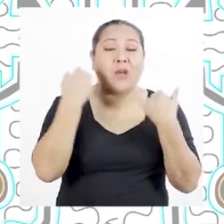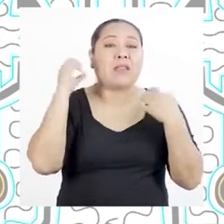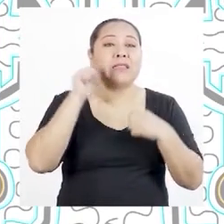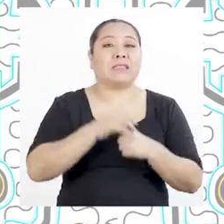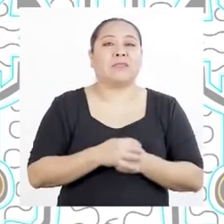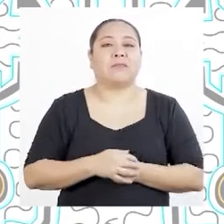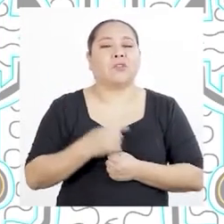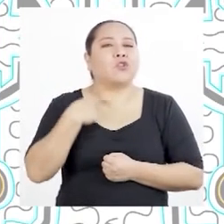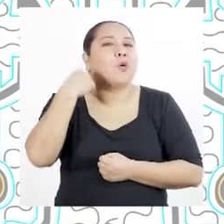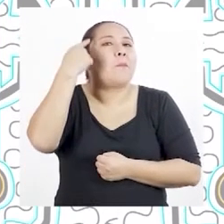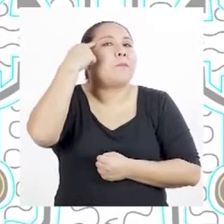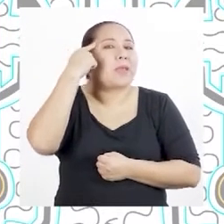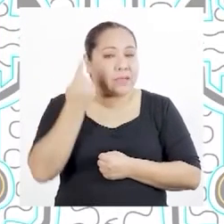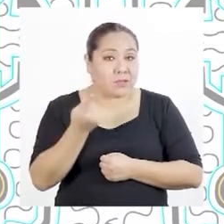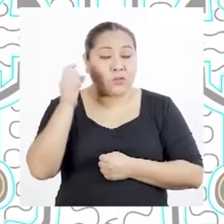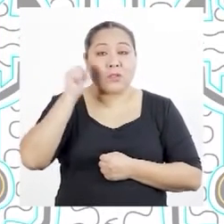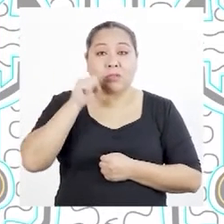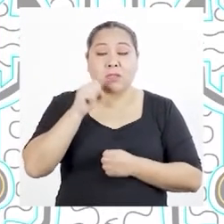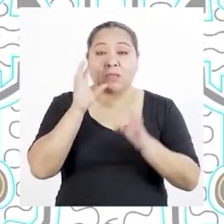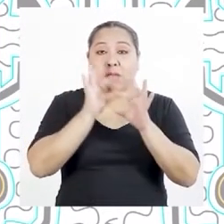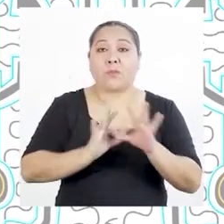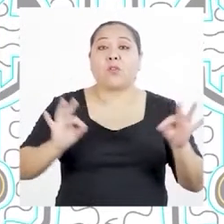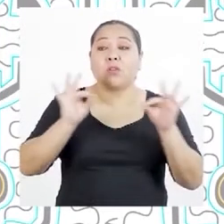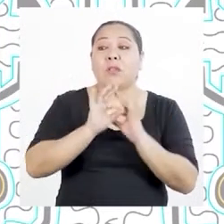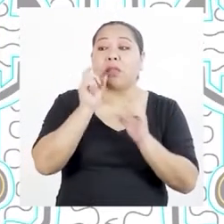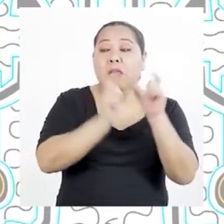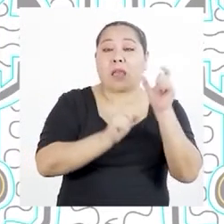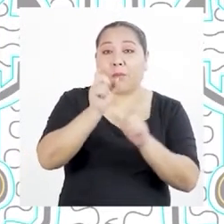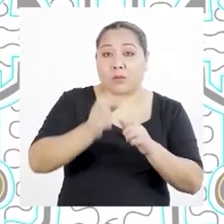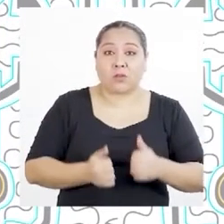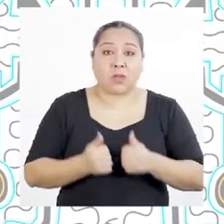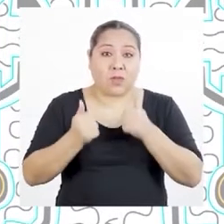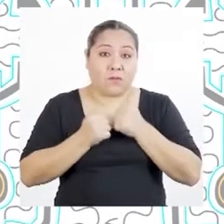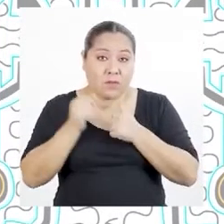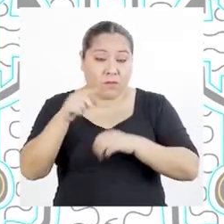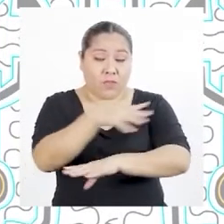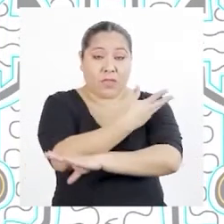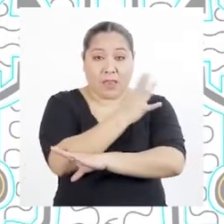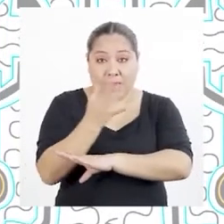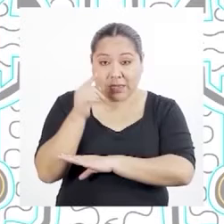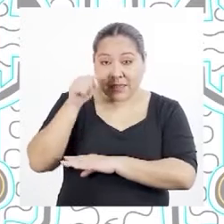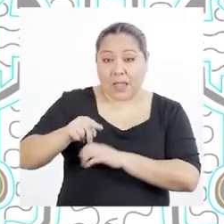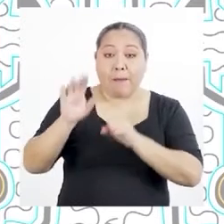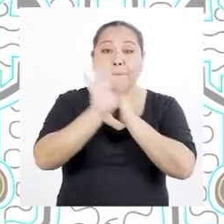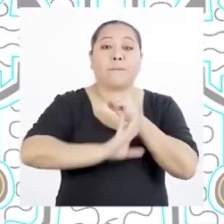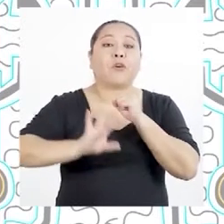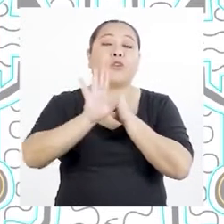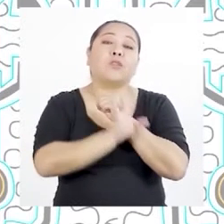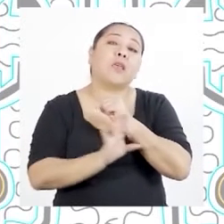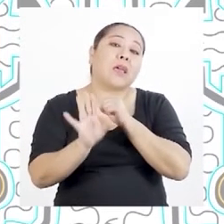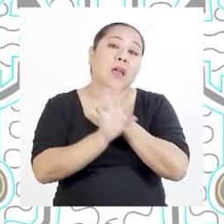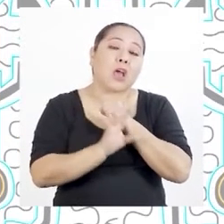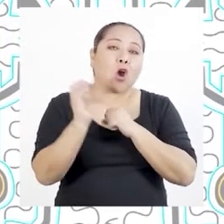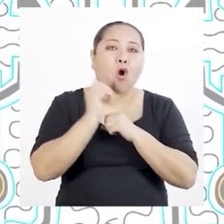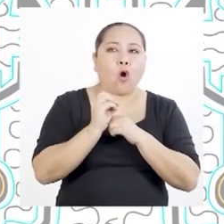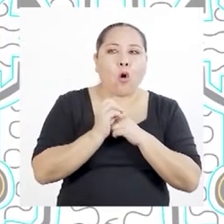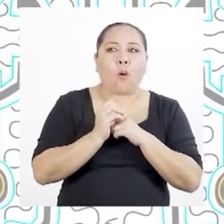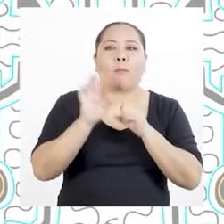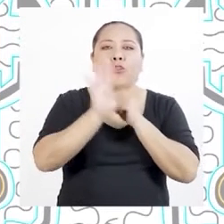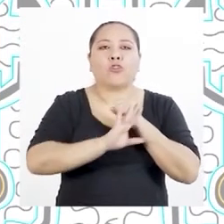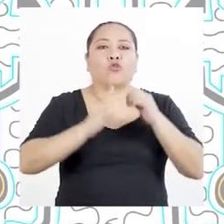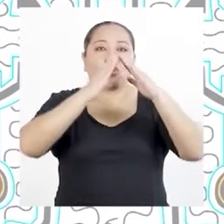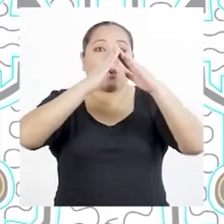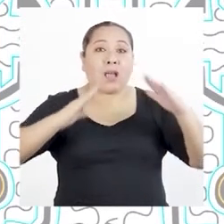considero que es importante que las personas que viven en la selva protejan o refuercen